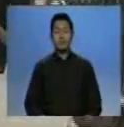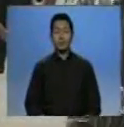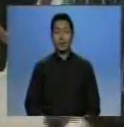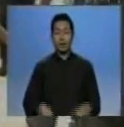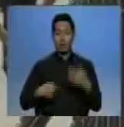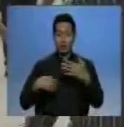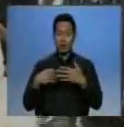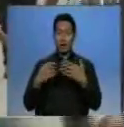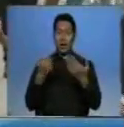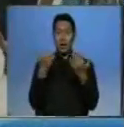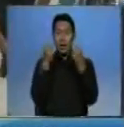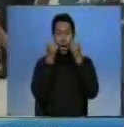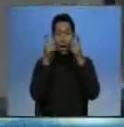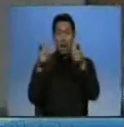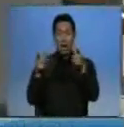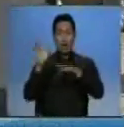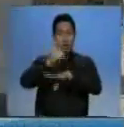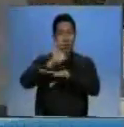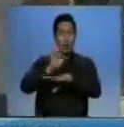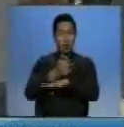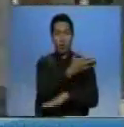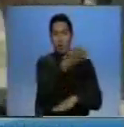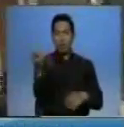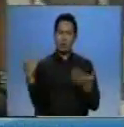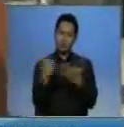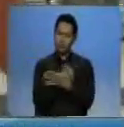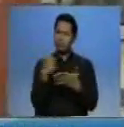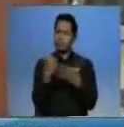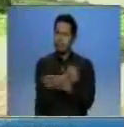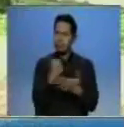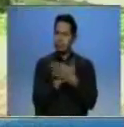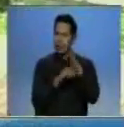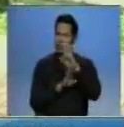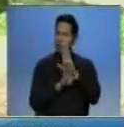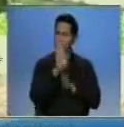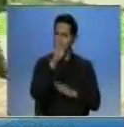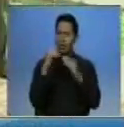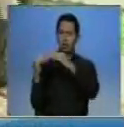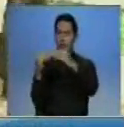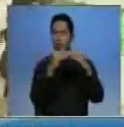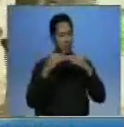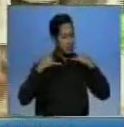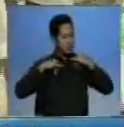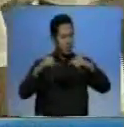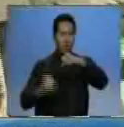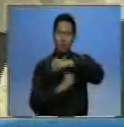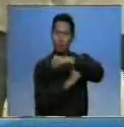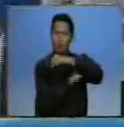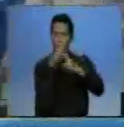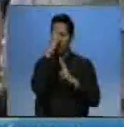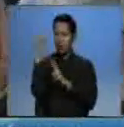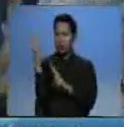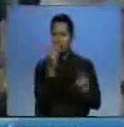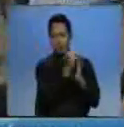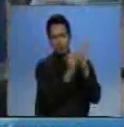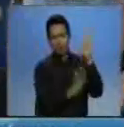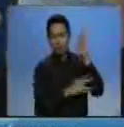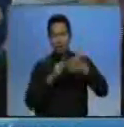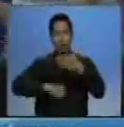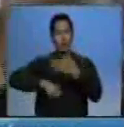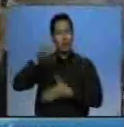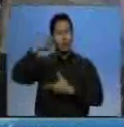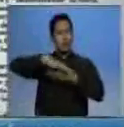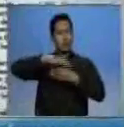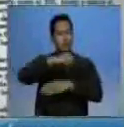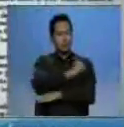a la comunidad ecuatoriana a superar los desafíos ahora y a fortalecer la democracia para que se respeten los proyectos aprobados en las urnas por